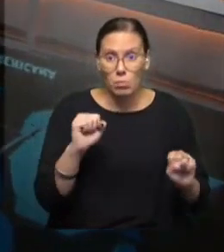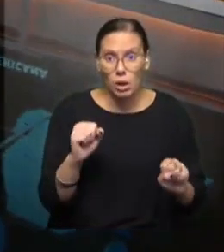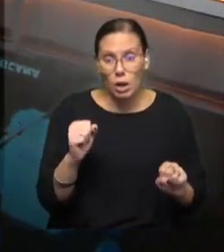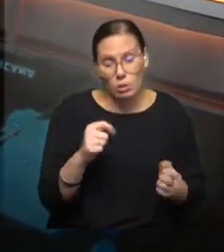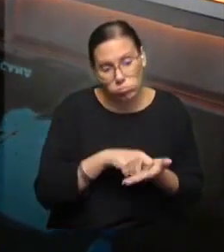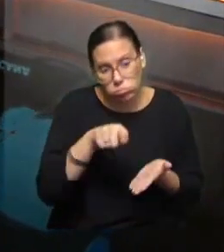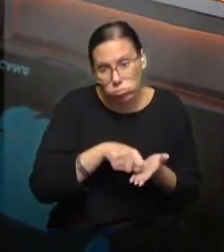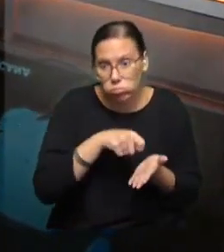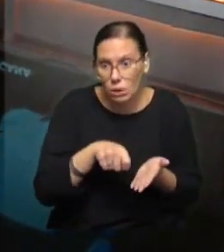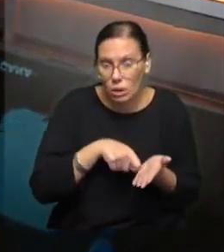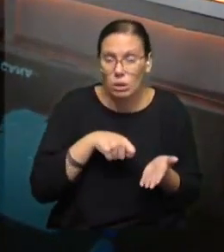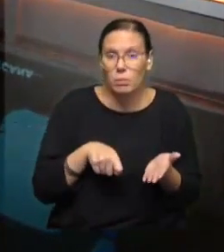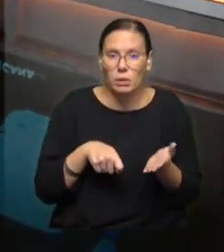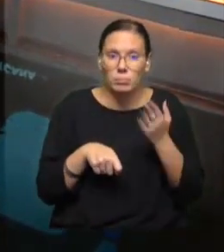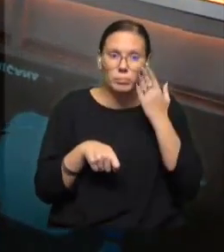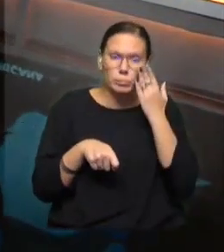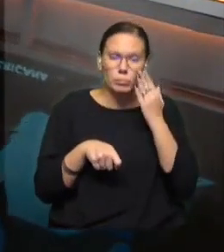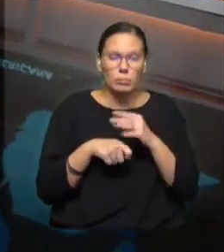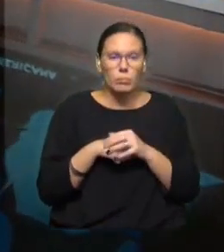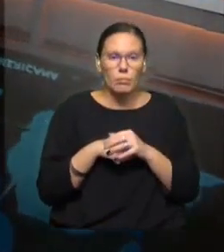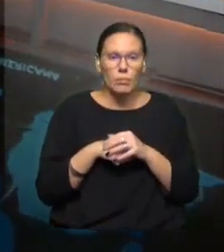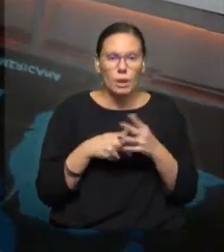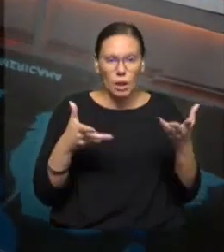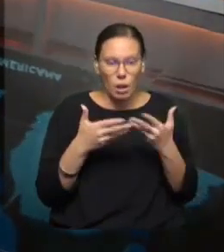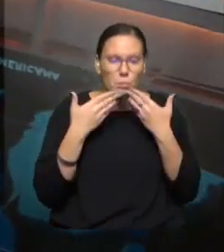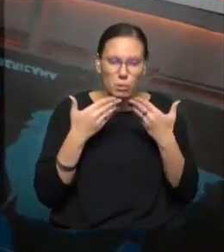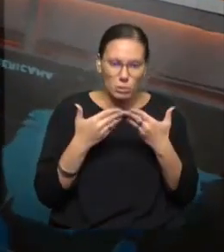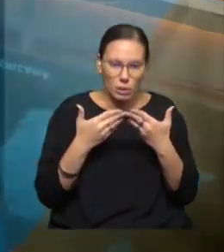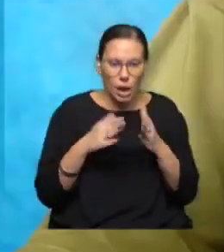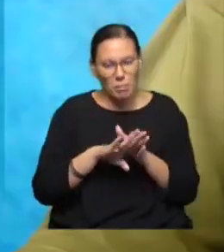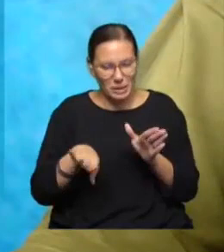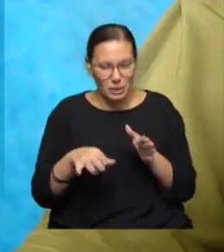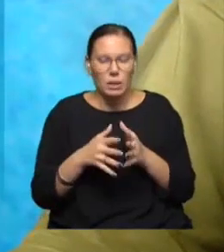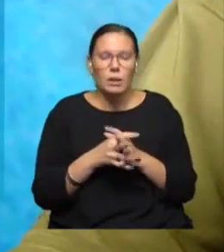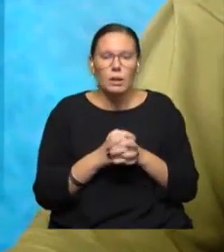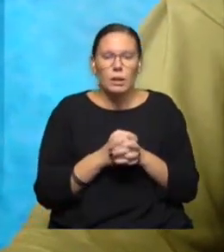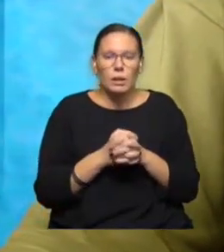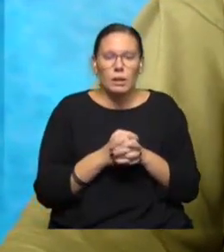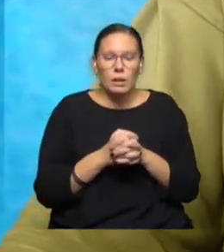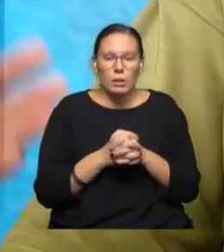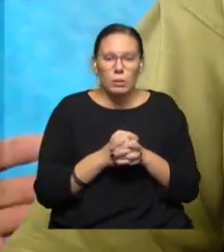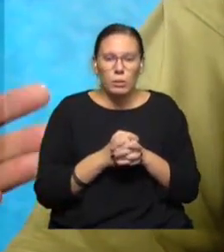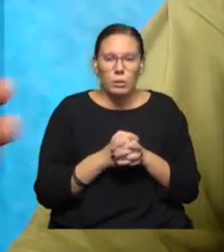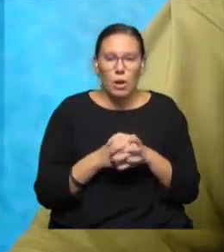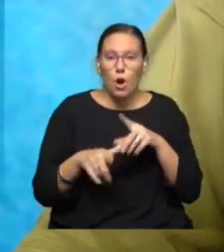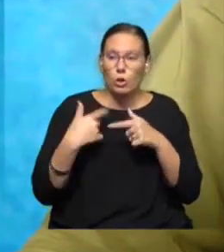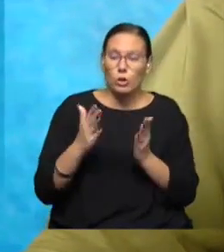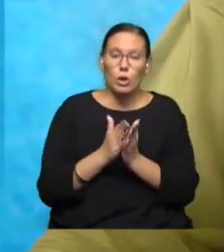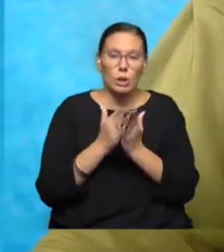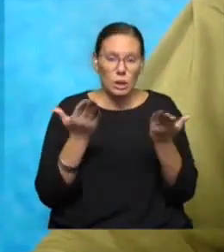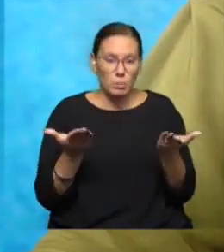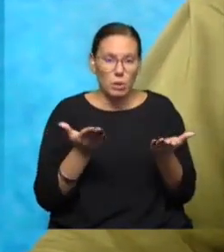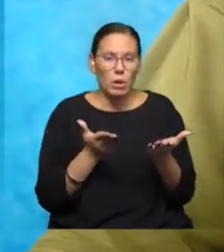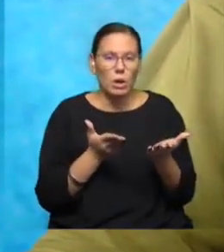poner la palabras claro a su vez Ahora yo te preguntaba un poquito por fuera pero tenés con tus otros libros siempre